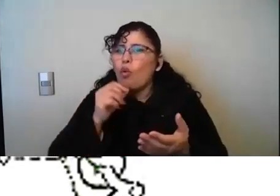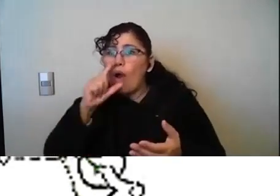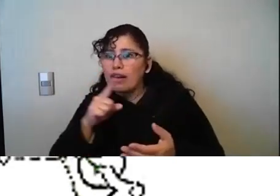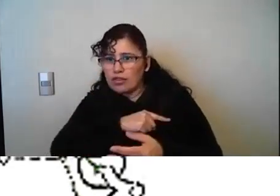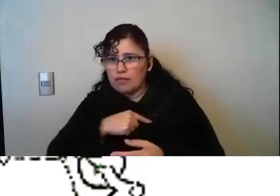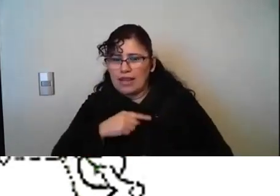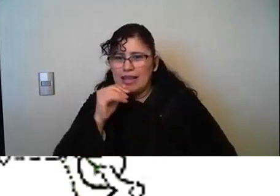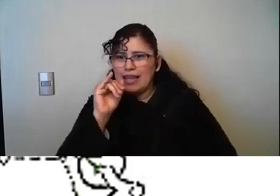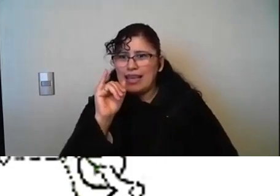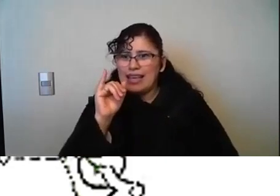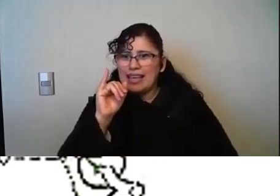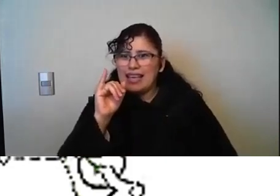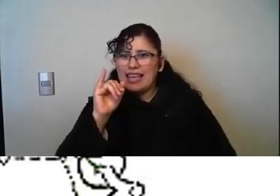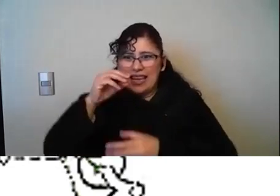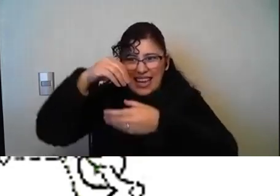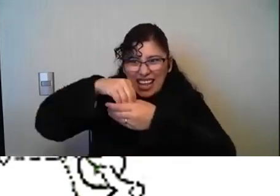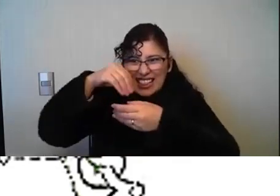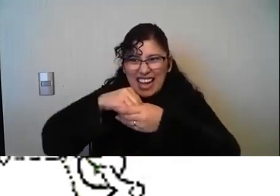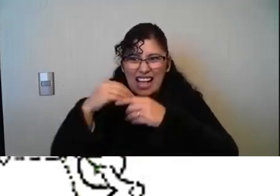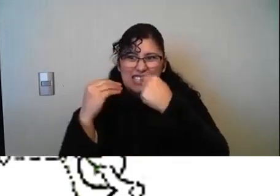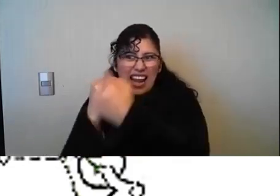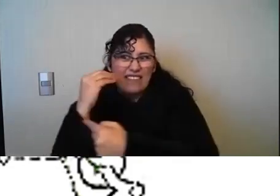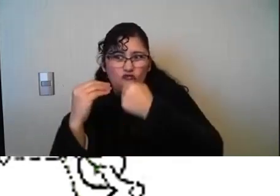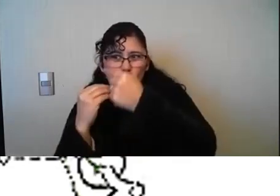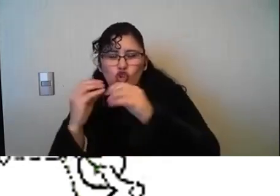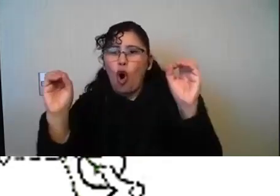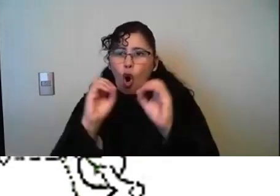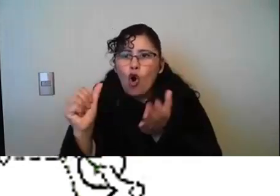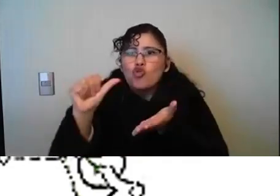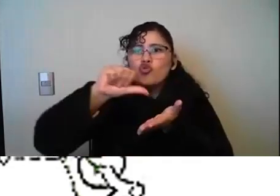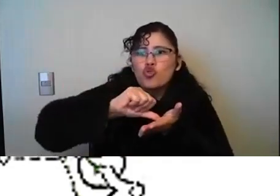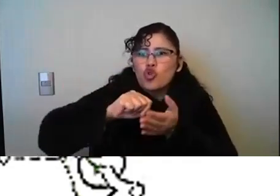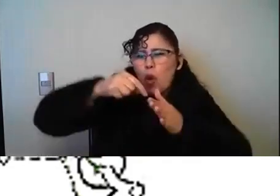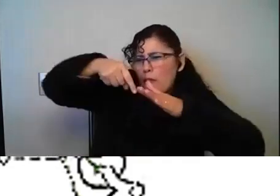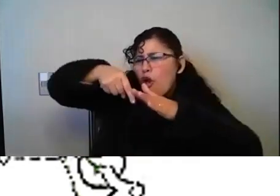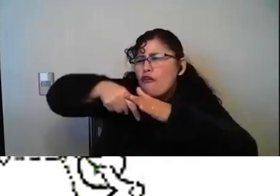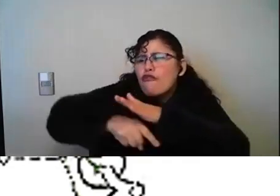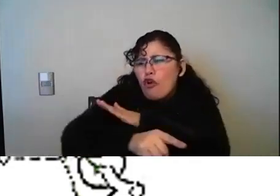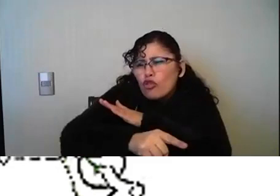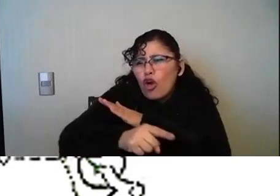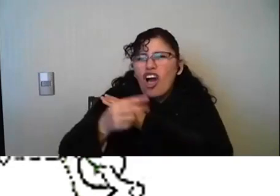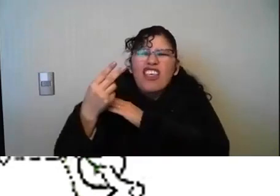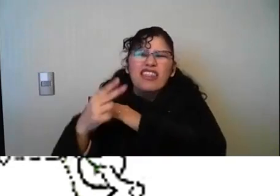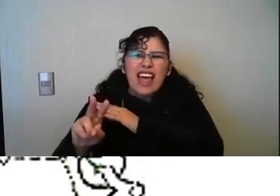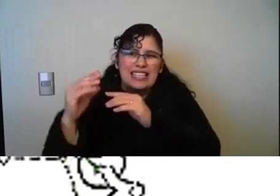como núcleos profundos del cerebelo. En este caso, habíamos mencionado la vez pasada que